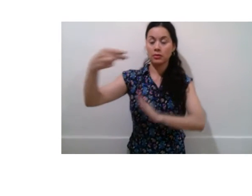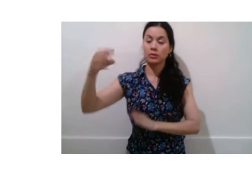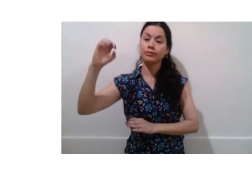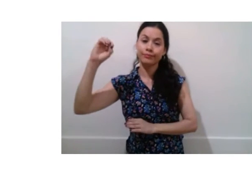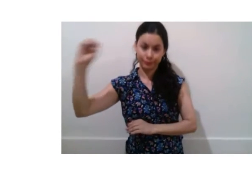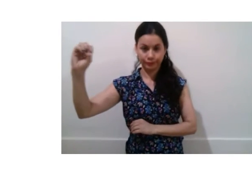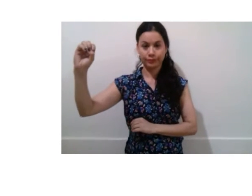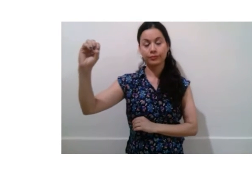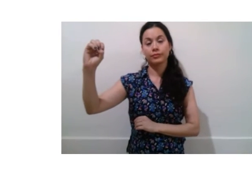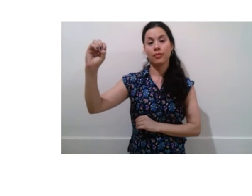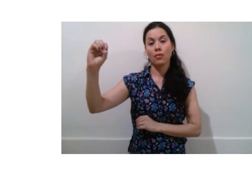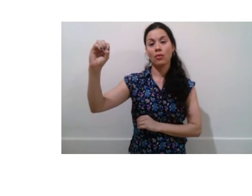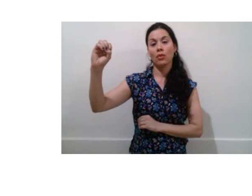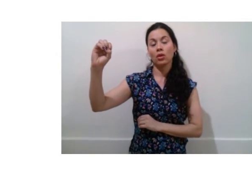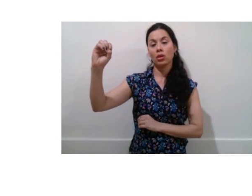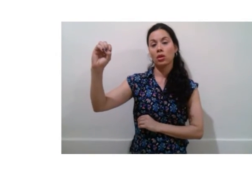cero.